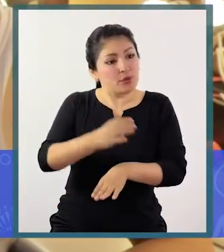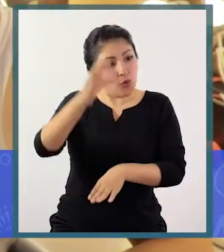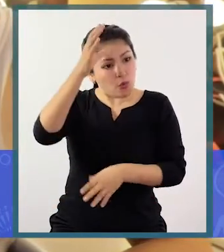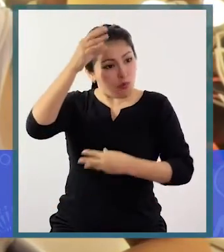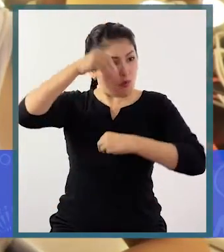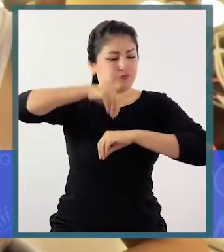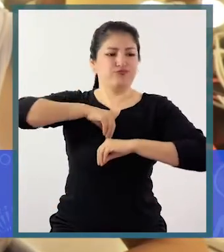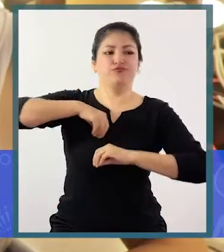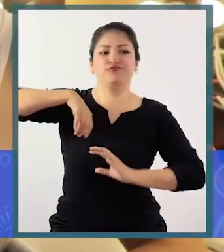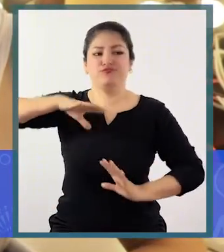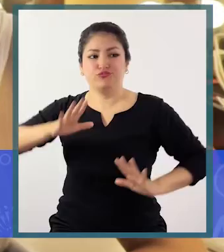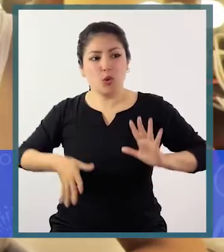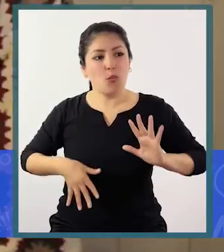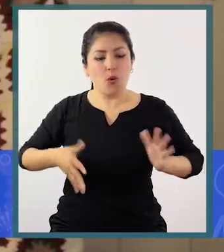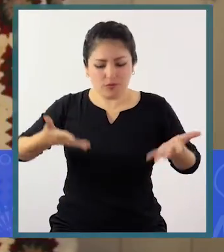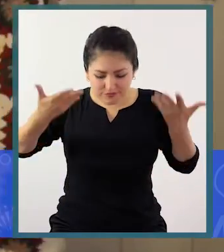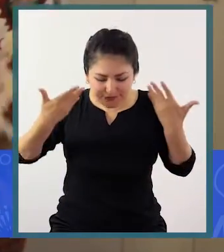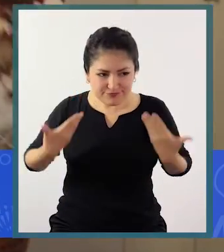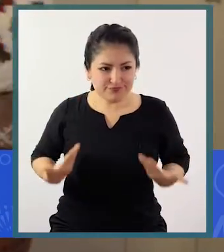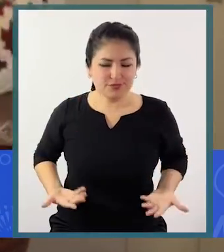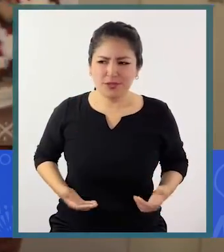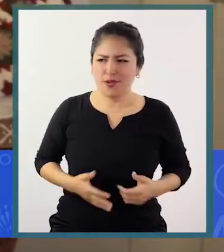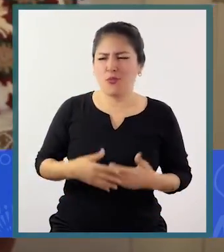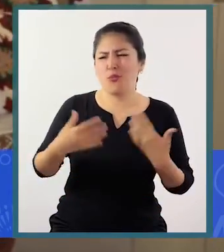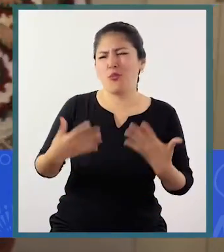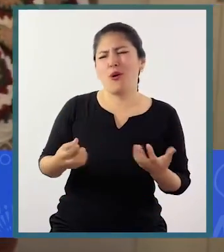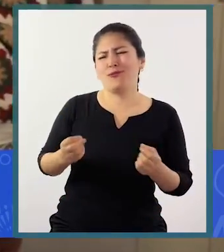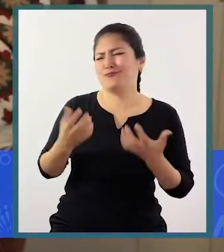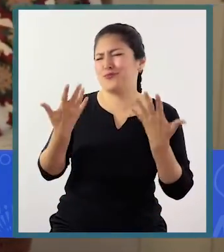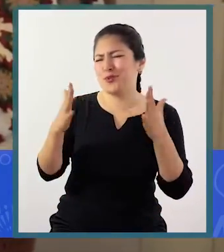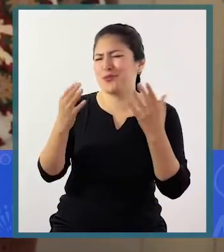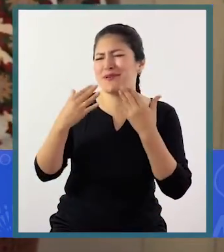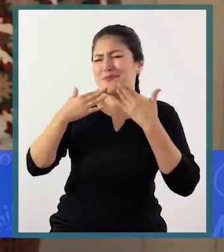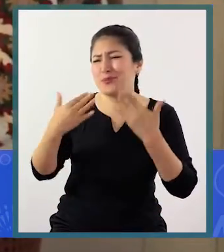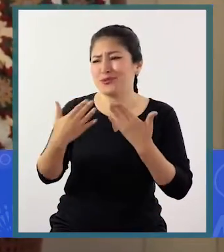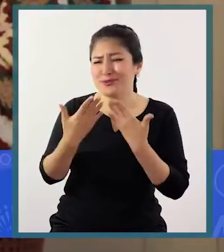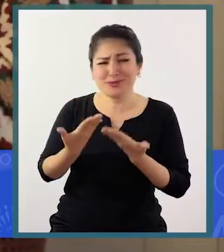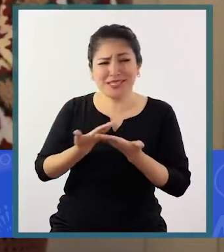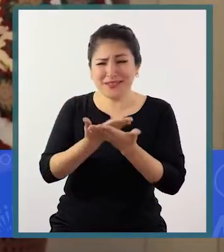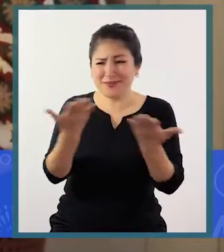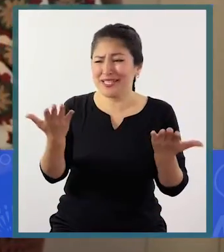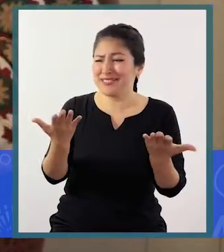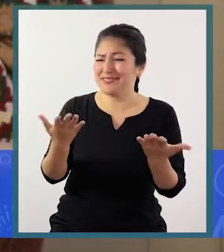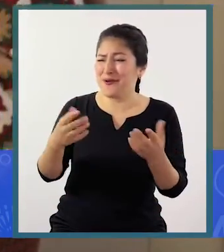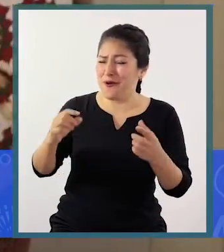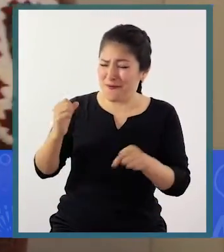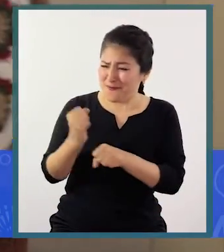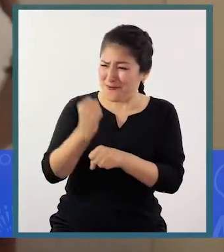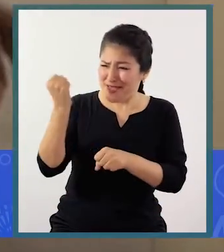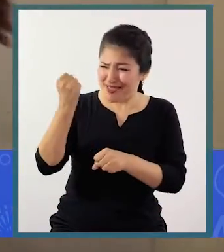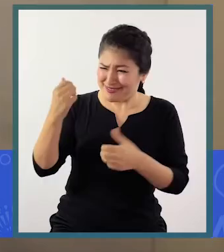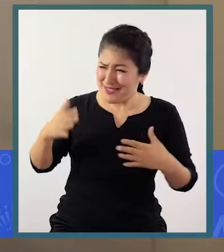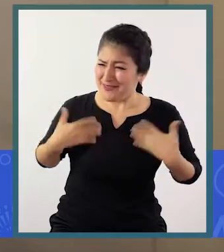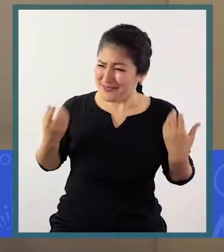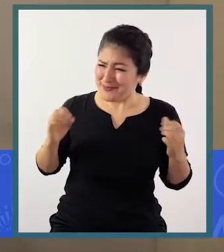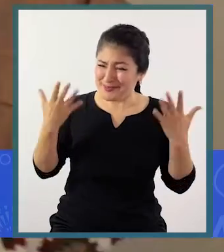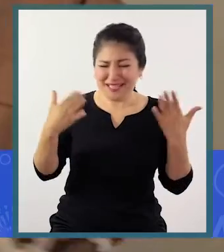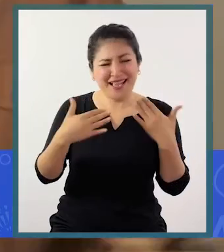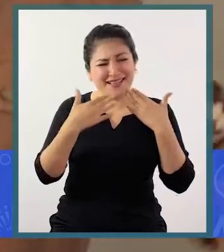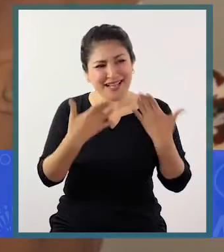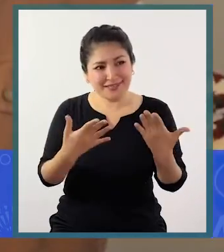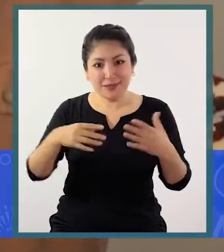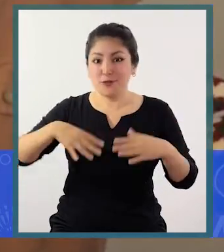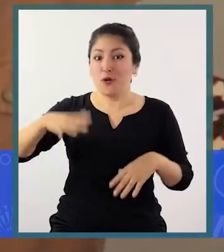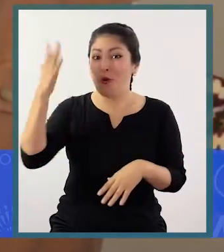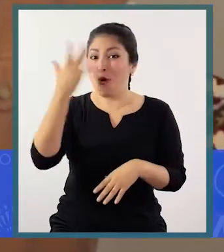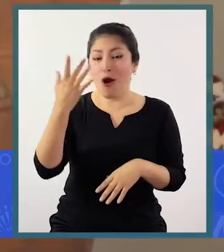tenemos nosotros como personas intérpretes, ¿no? Muchísimas gracias, pues, bonita vibra, y que sigan disfrutando de su éxito, chicos. Gracias.